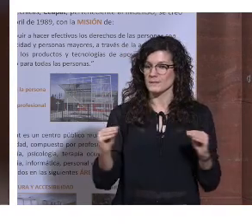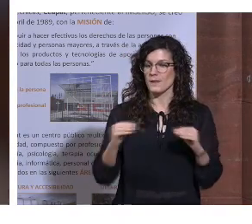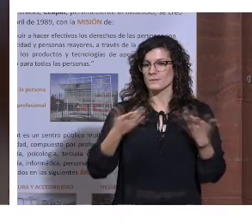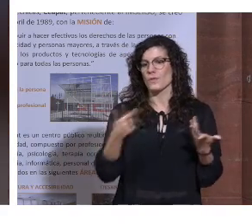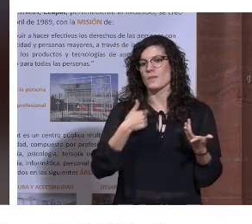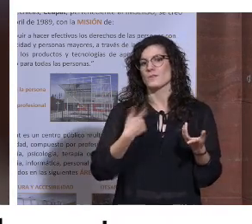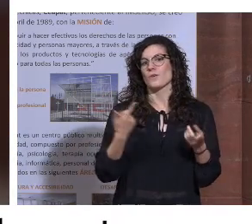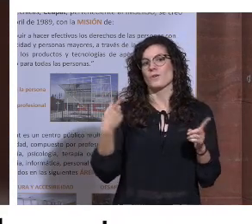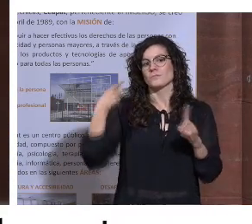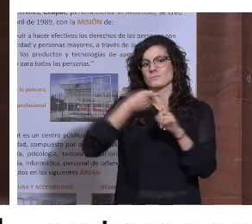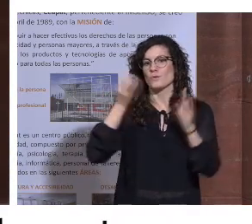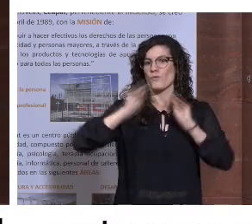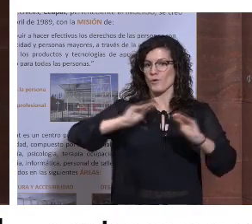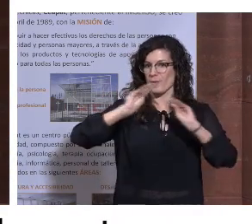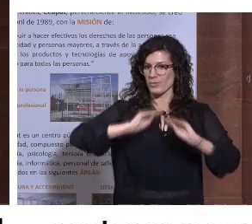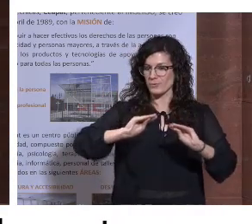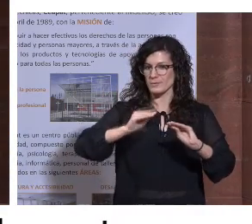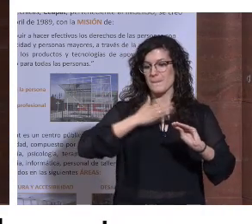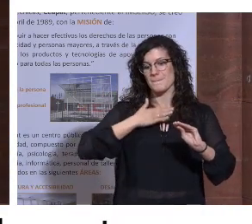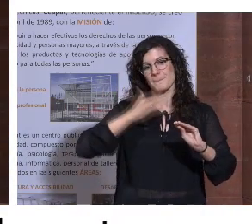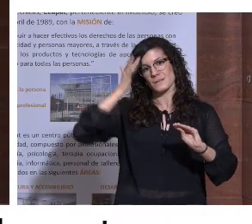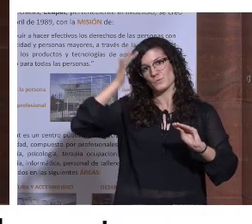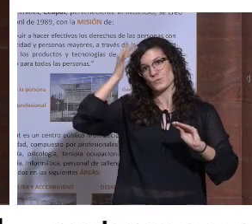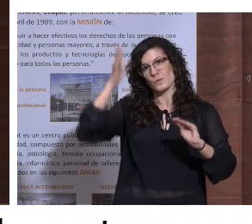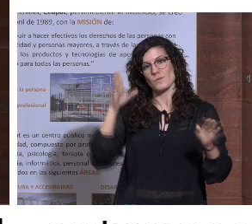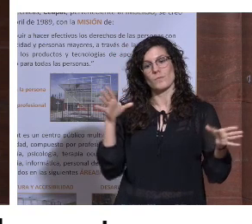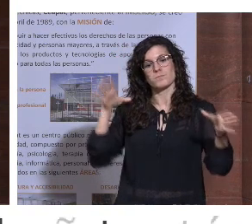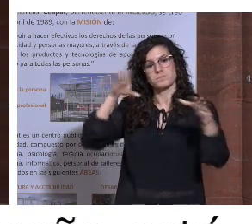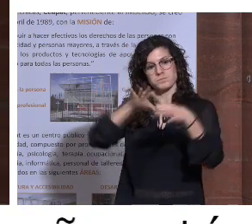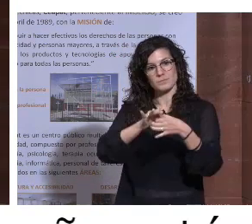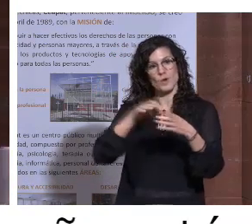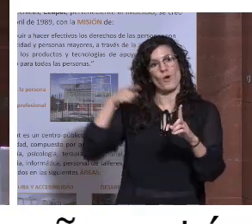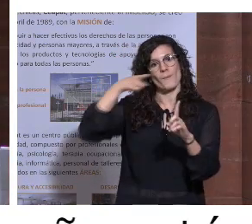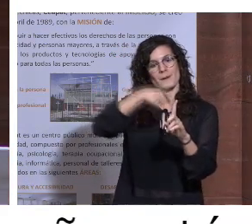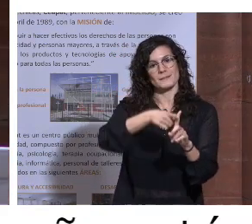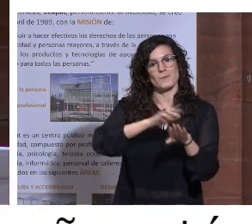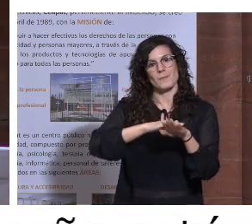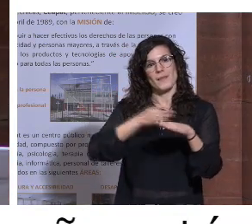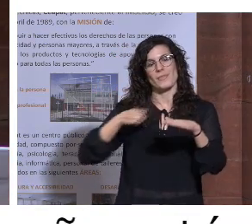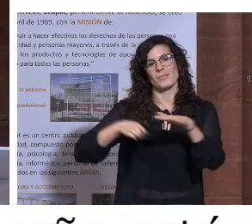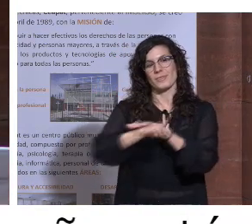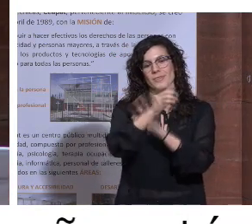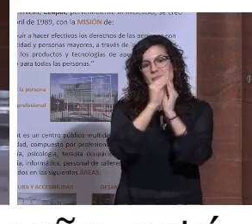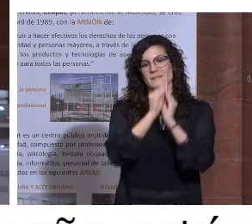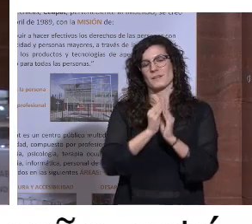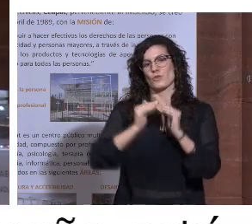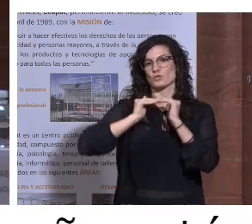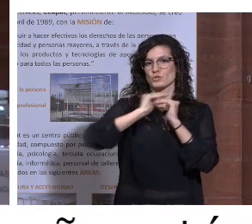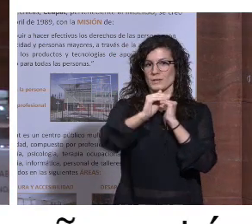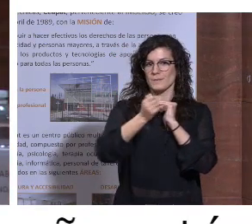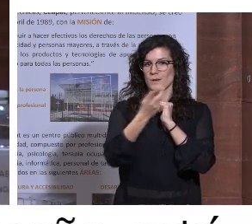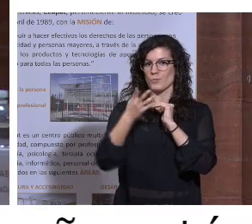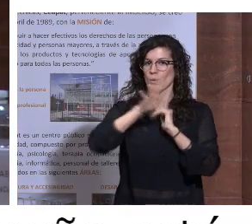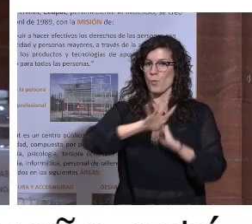a la formación. Y mi sueño está muy conectado con el objetivo para el desarrollo sostenible número 4, que